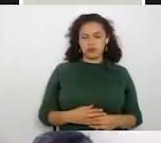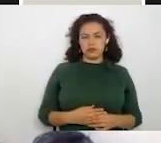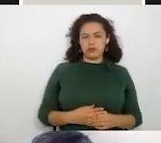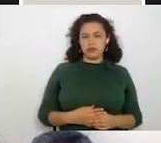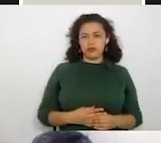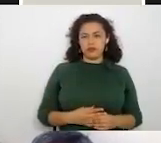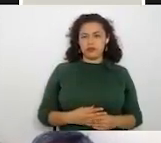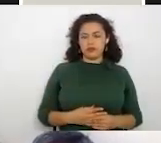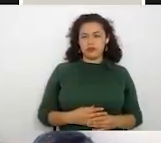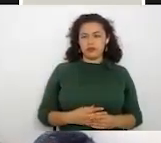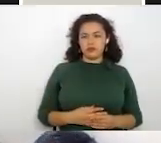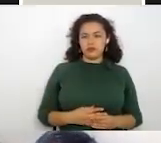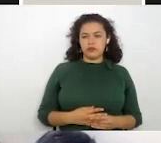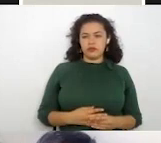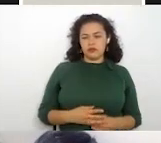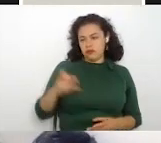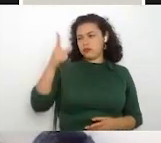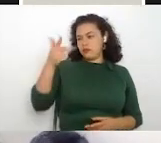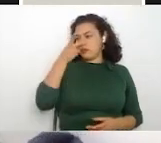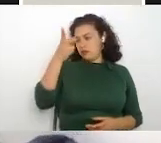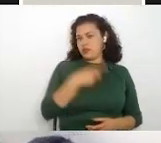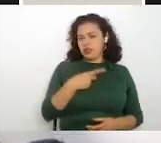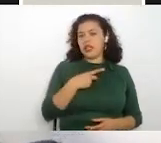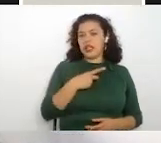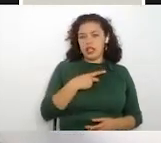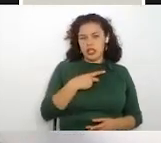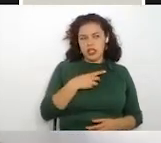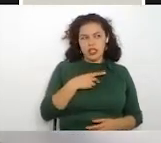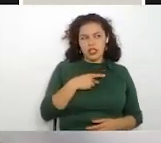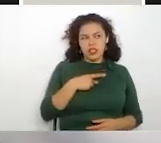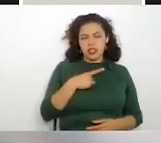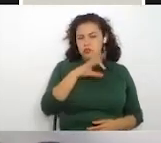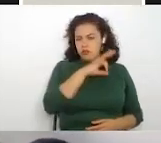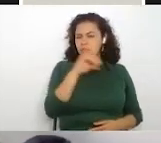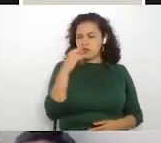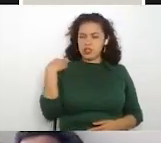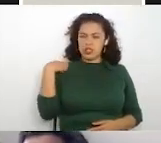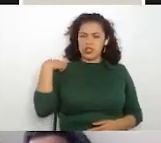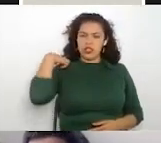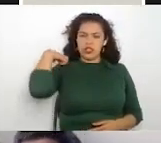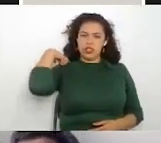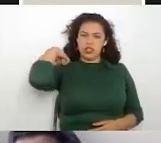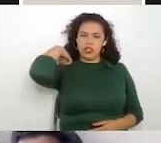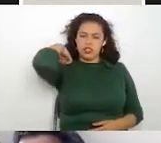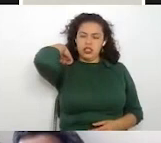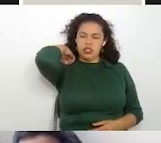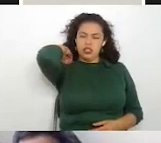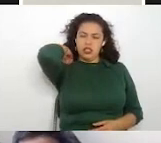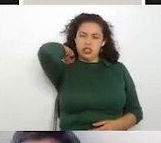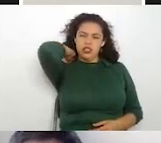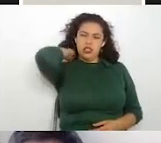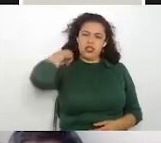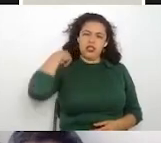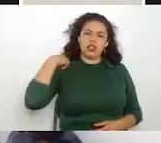pues justo es lo que comenta, ¿no? Que sí podemos y de cierta manera, cuando se están elaborando